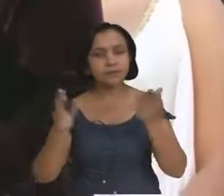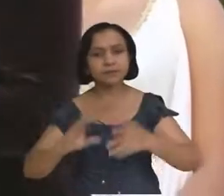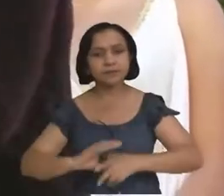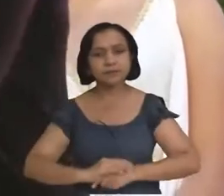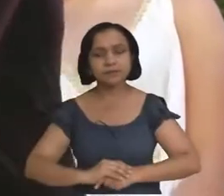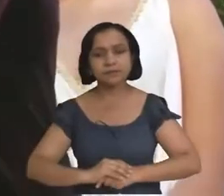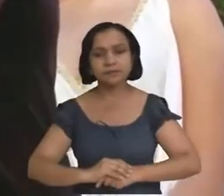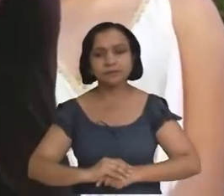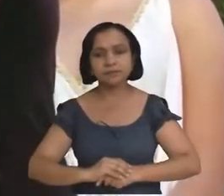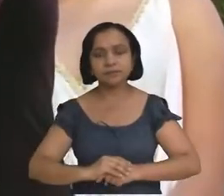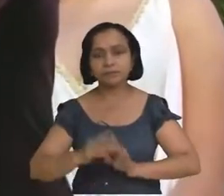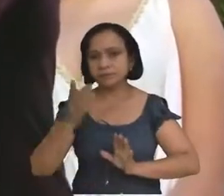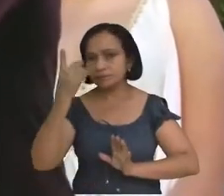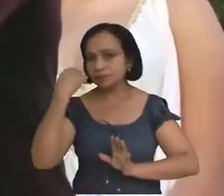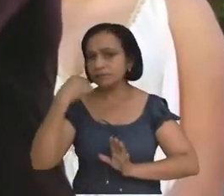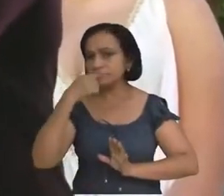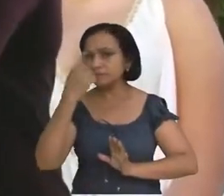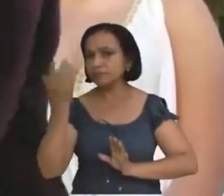solamente roce,